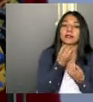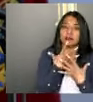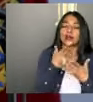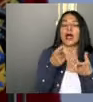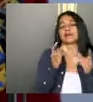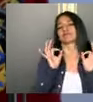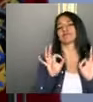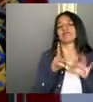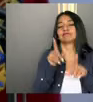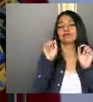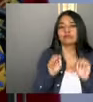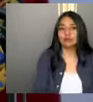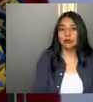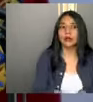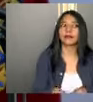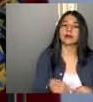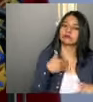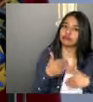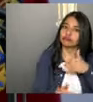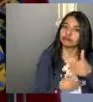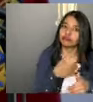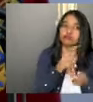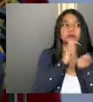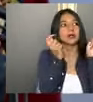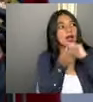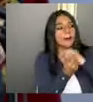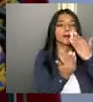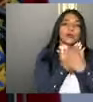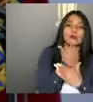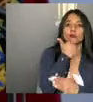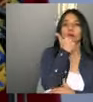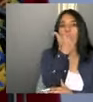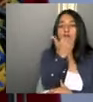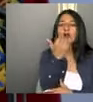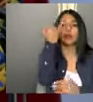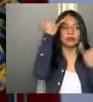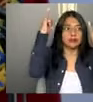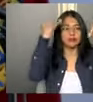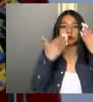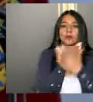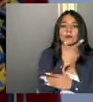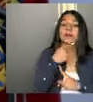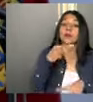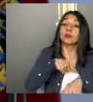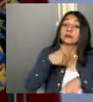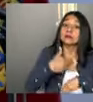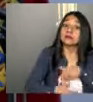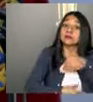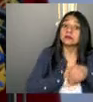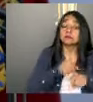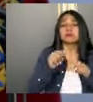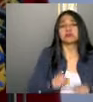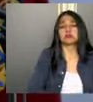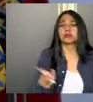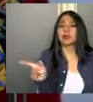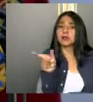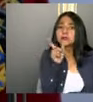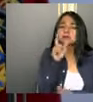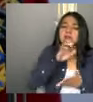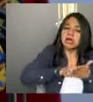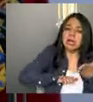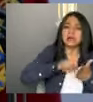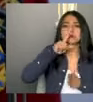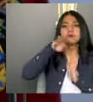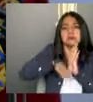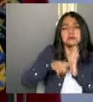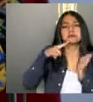permitir saber qué rutas y frecuencias se reestructuran, cómo eventualmente con el paso del tiempo hasta podría haber una suerte de subsidio cruzado. Así que uno de los